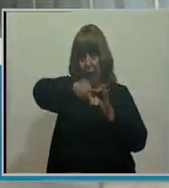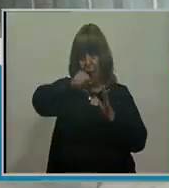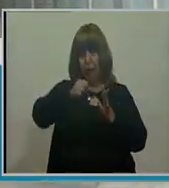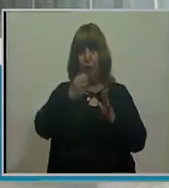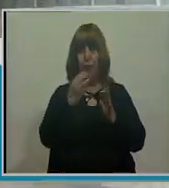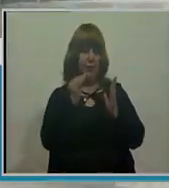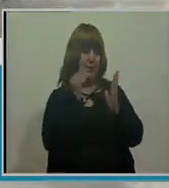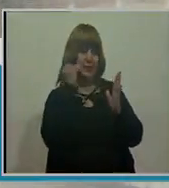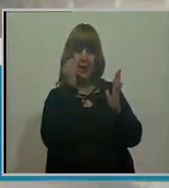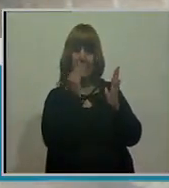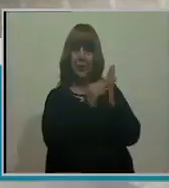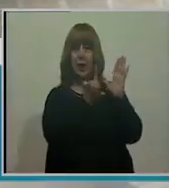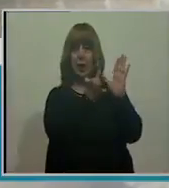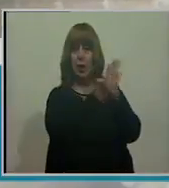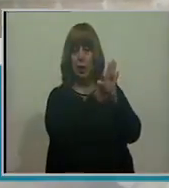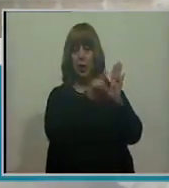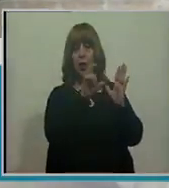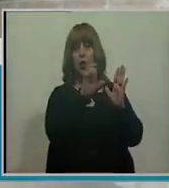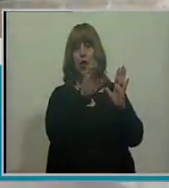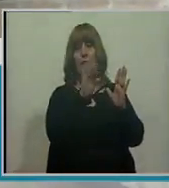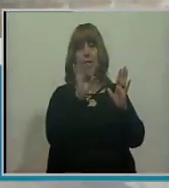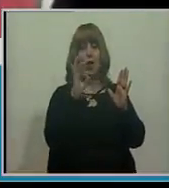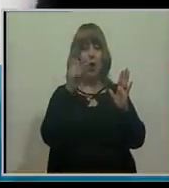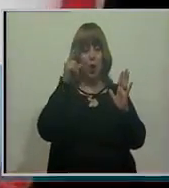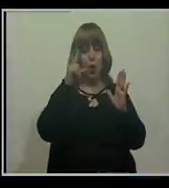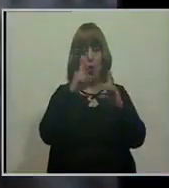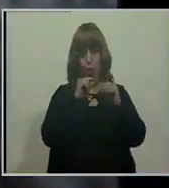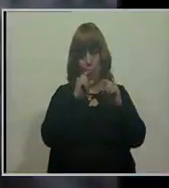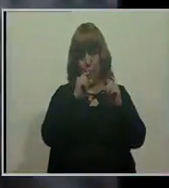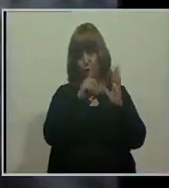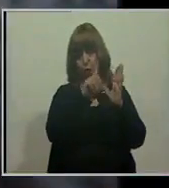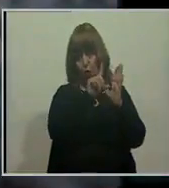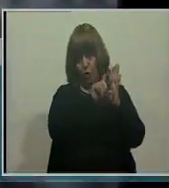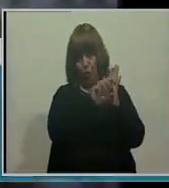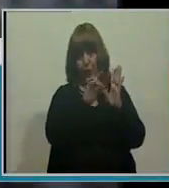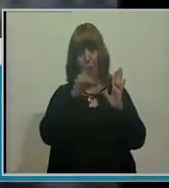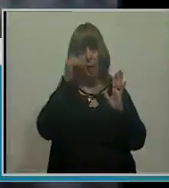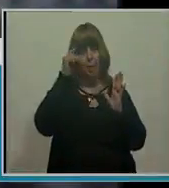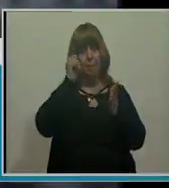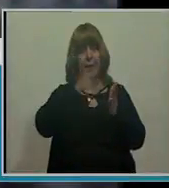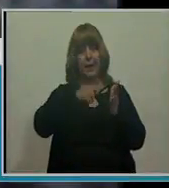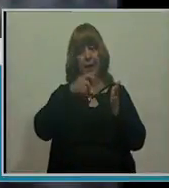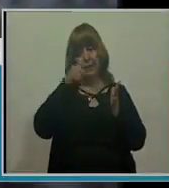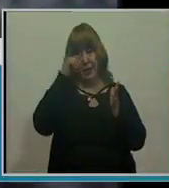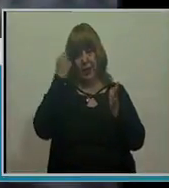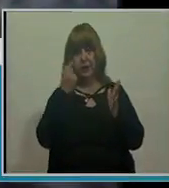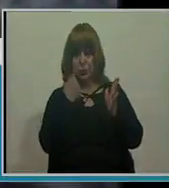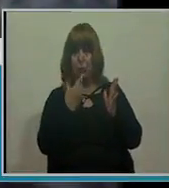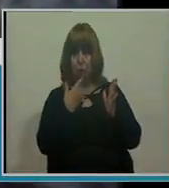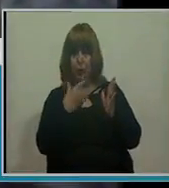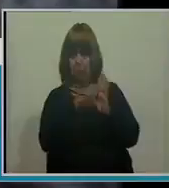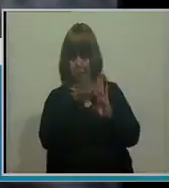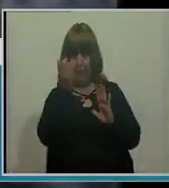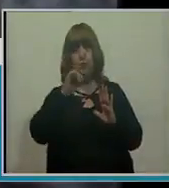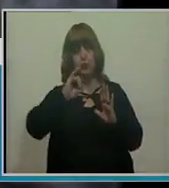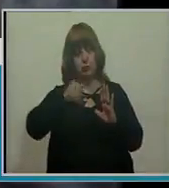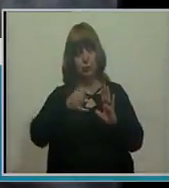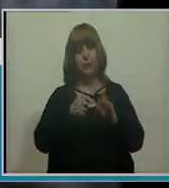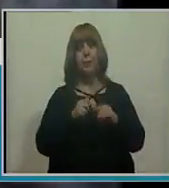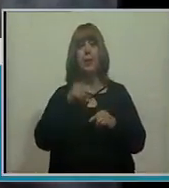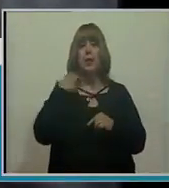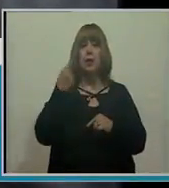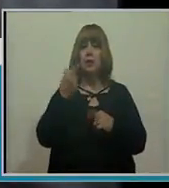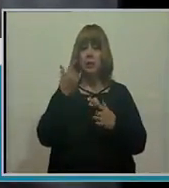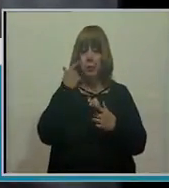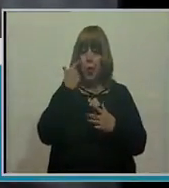de lo dispuesto por el Código Penal de la Nación. Cuidados para evitar intoxicación con monóxido de carbono.